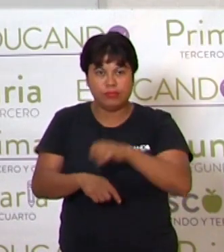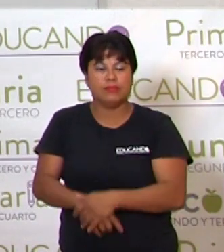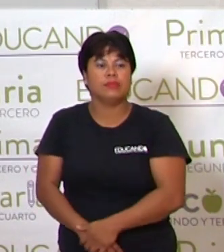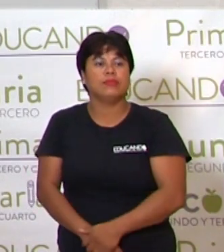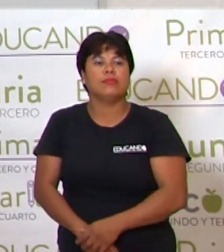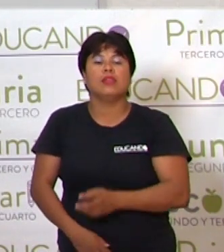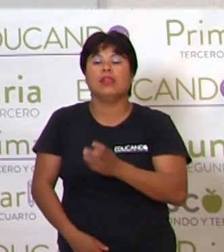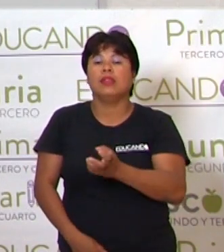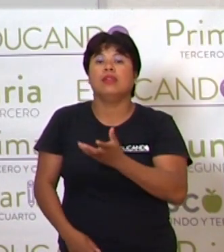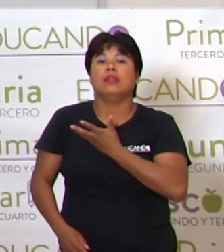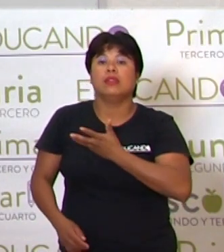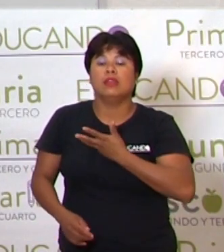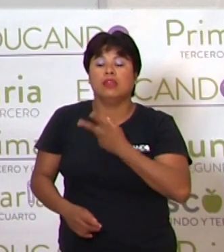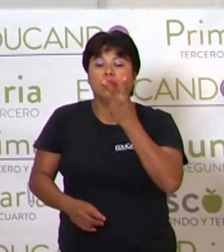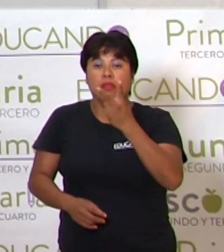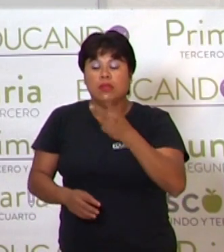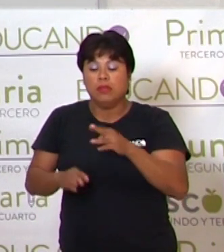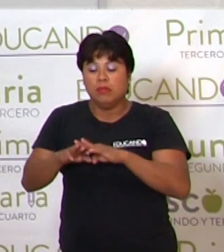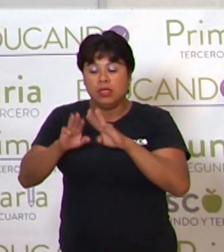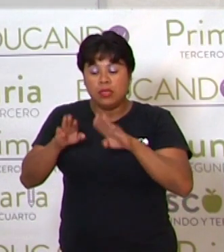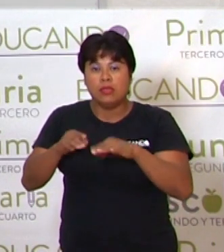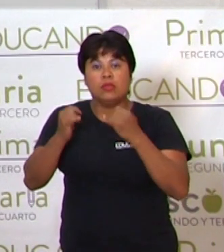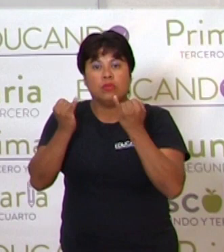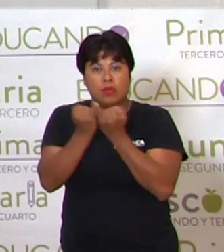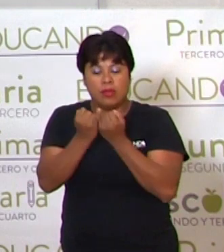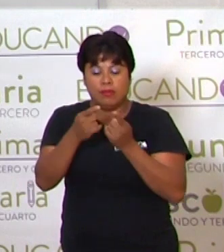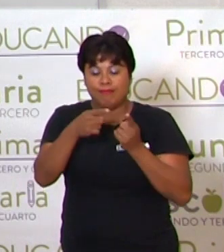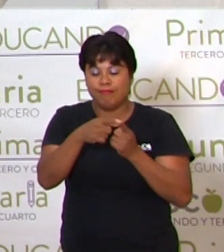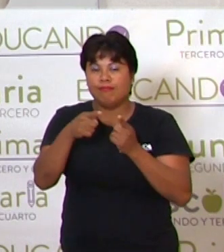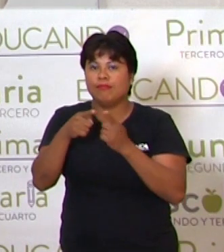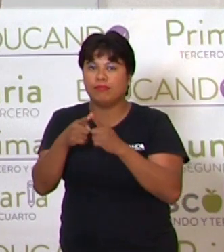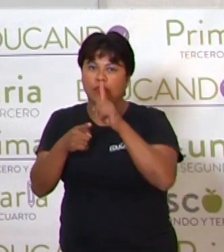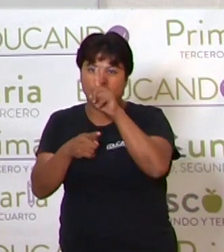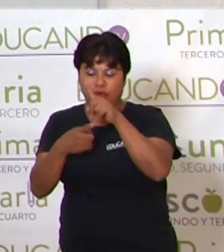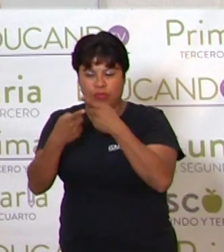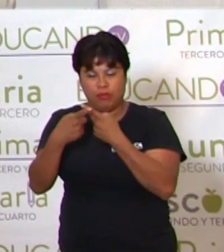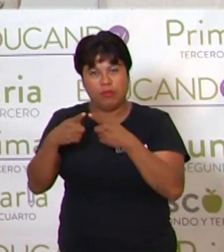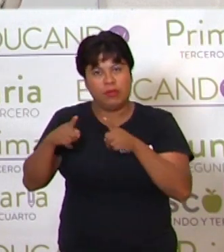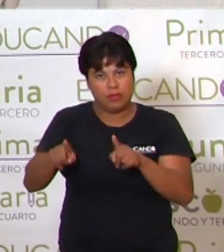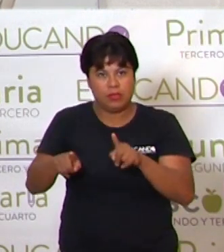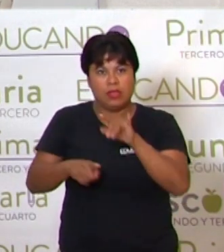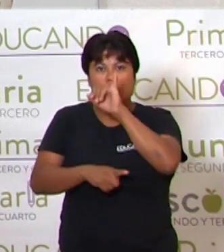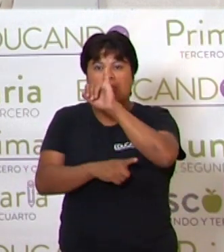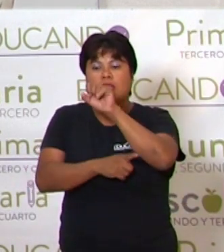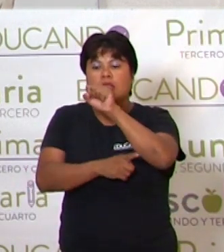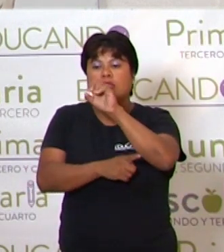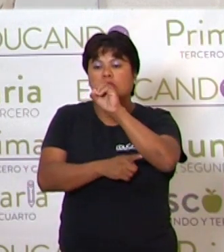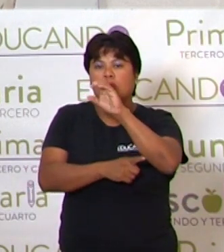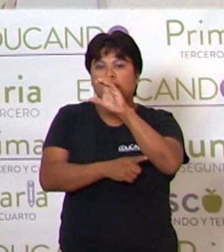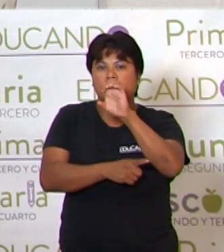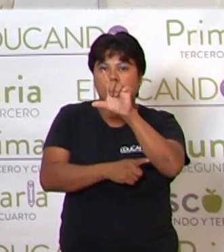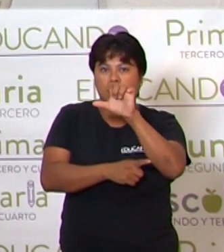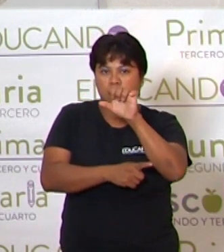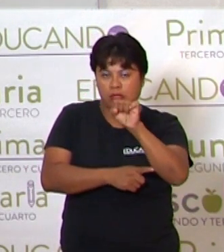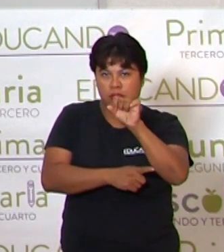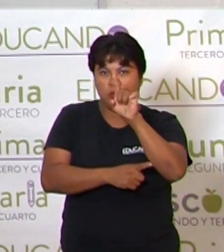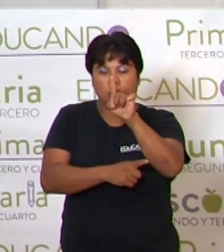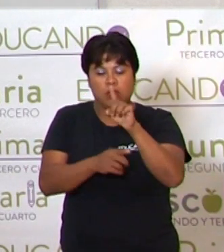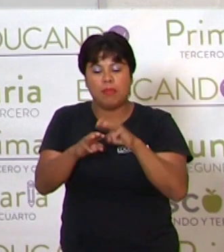que tenga dos medidas iguales, dice claramente porque es un isósceles y una